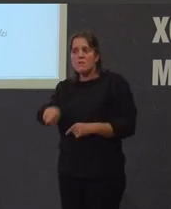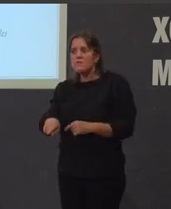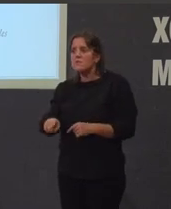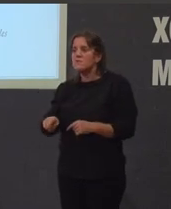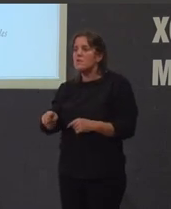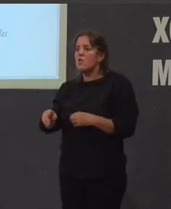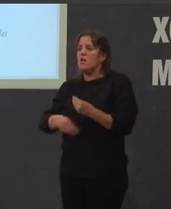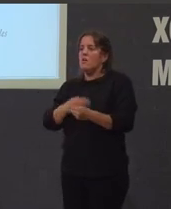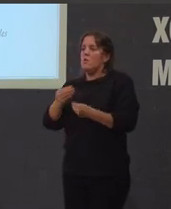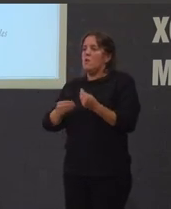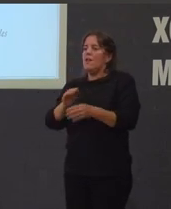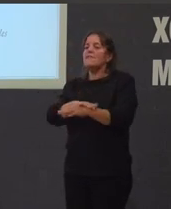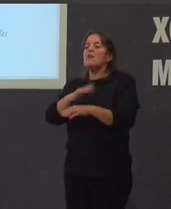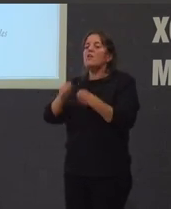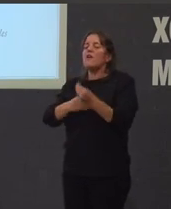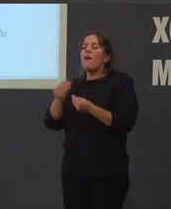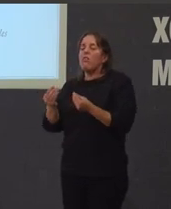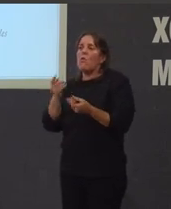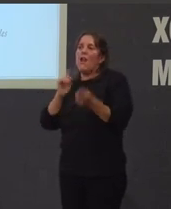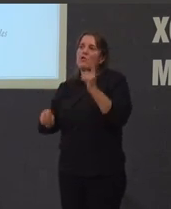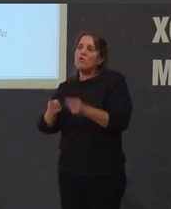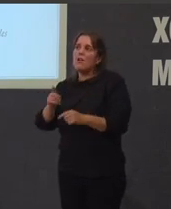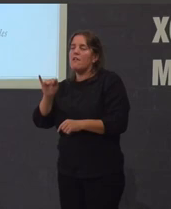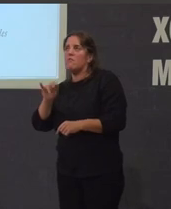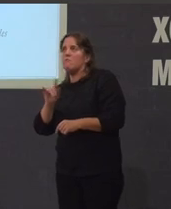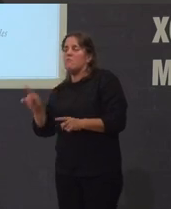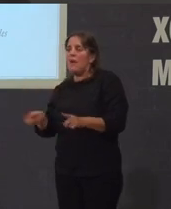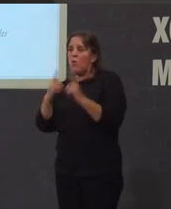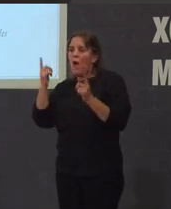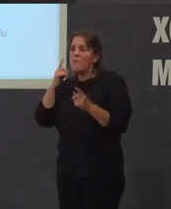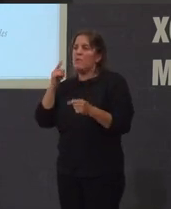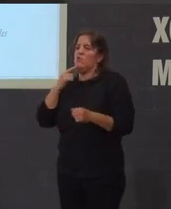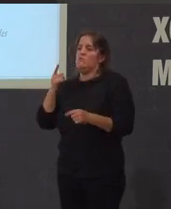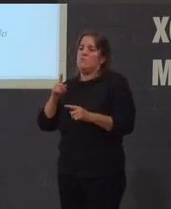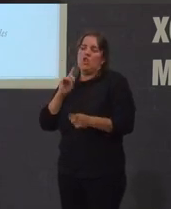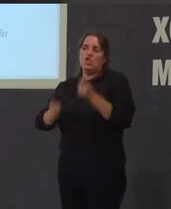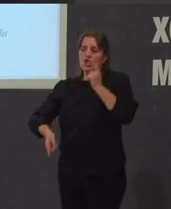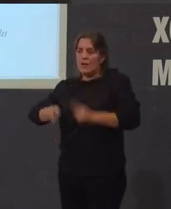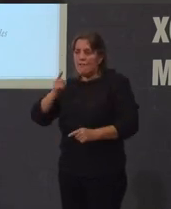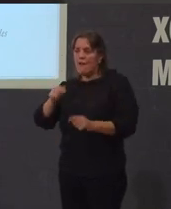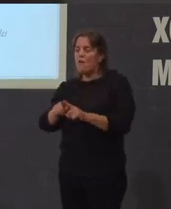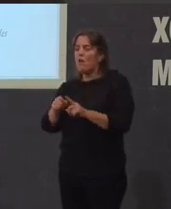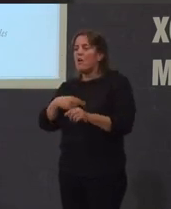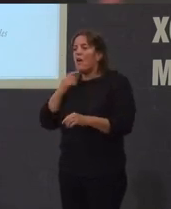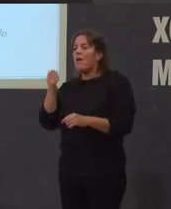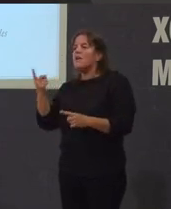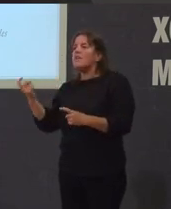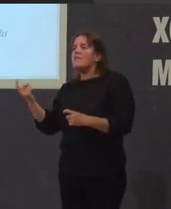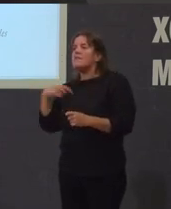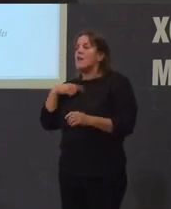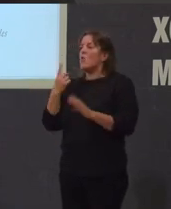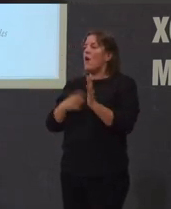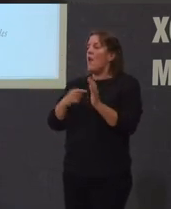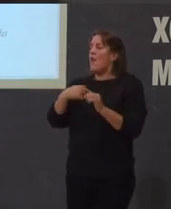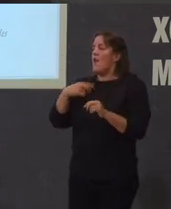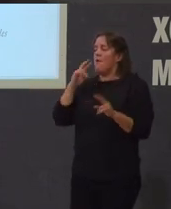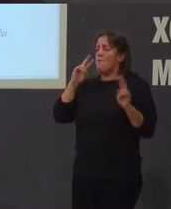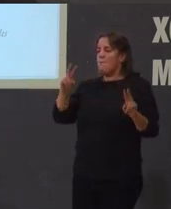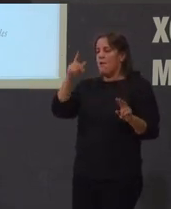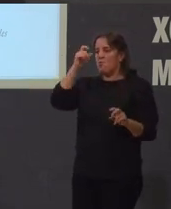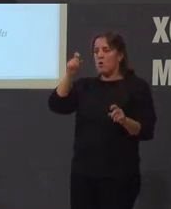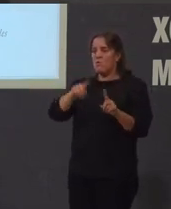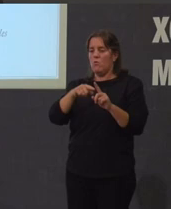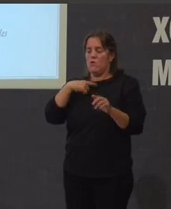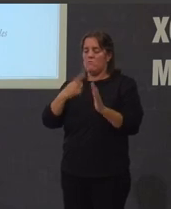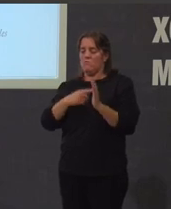o Estado autoritario ou non pero neste caso si totalitario precisa de se legitimar ante o povo dun